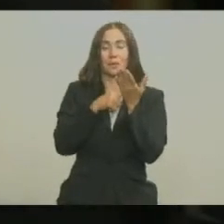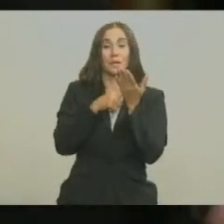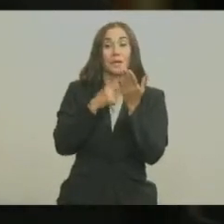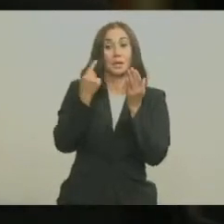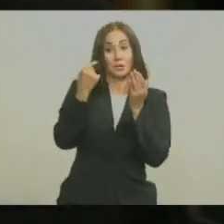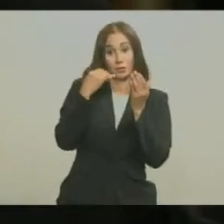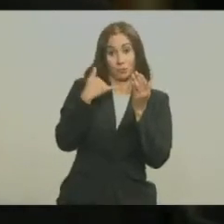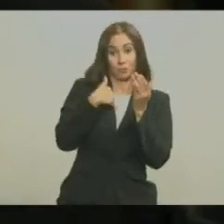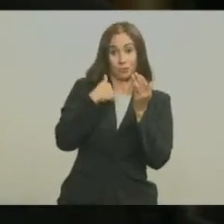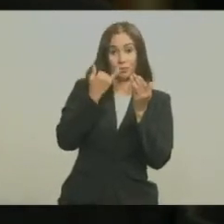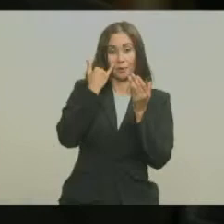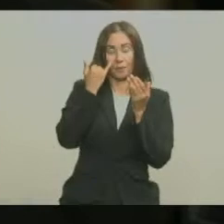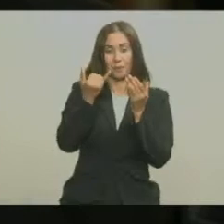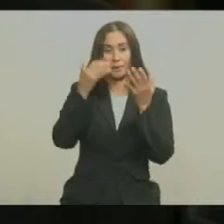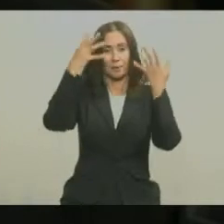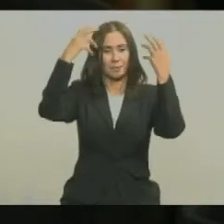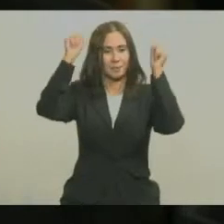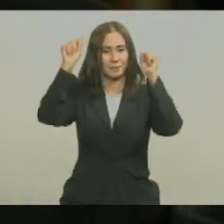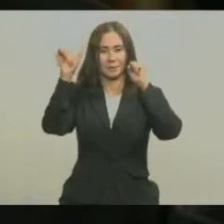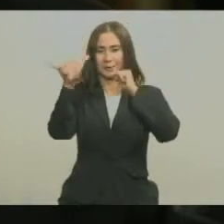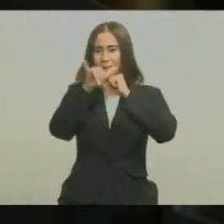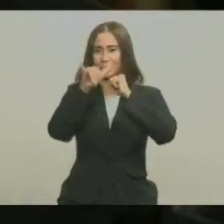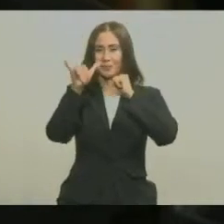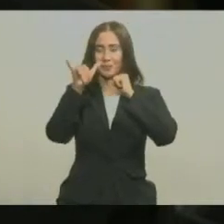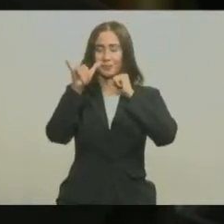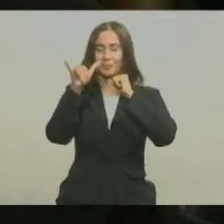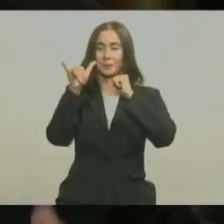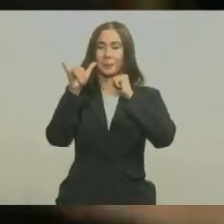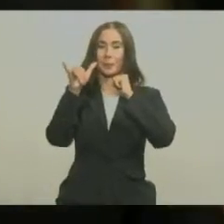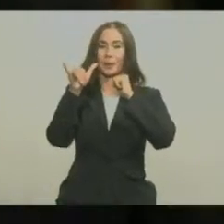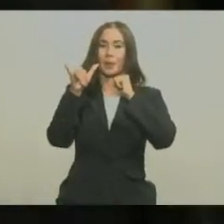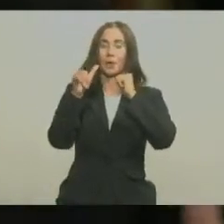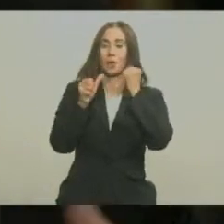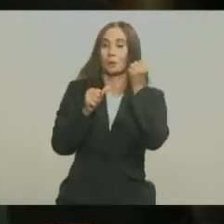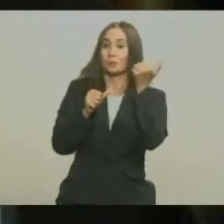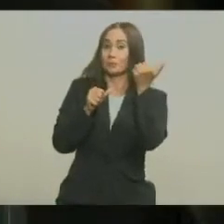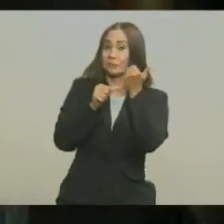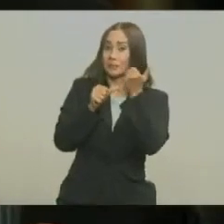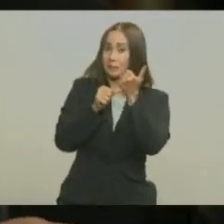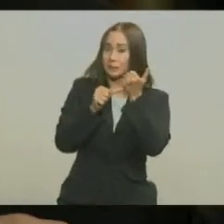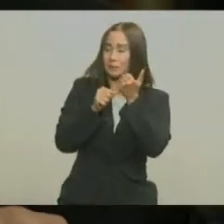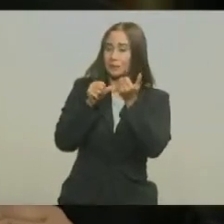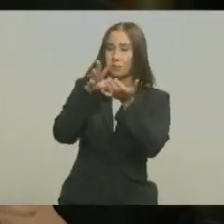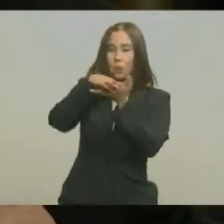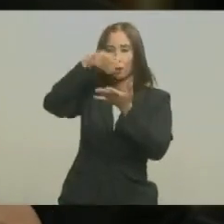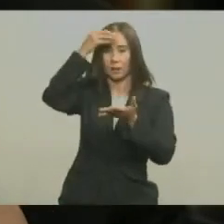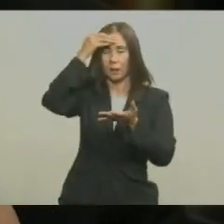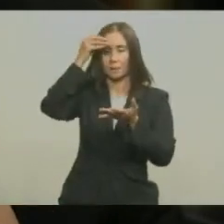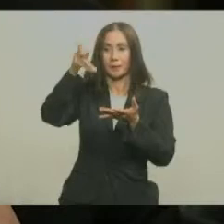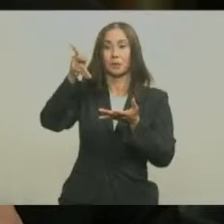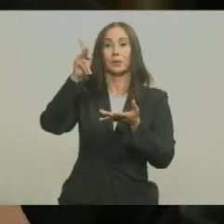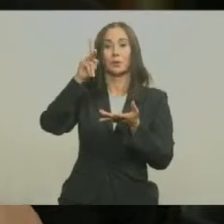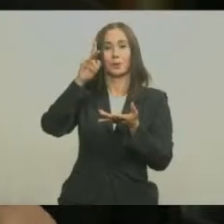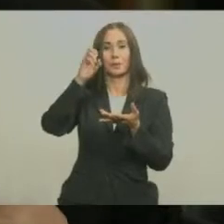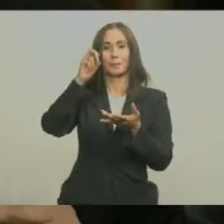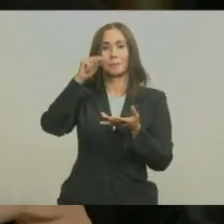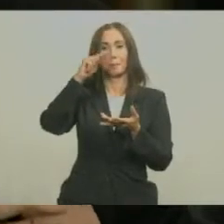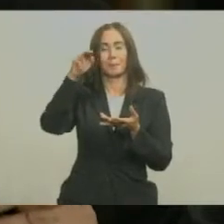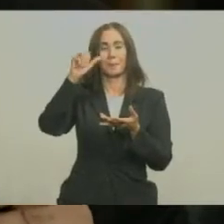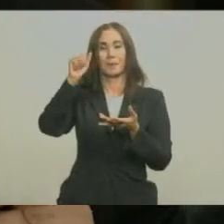veo al presidente como un discípulo aventajado de ese que